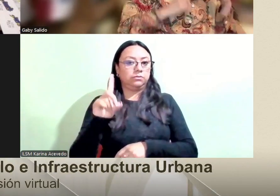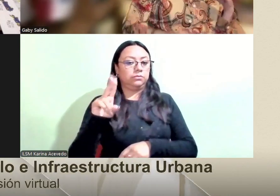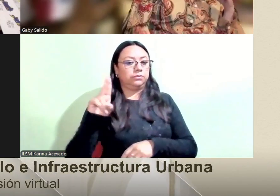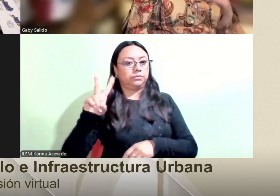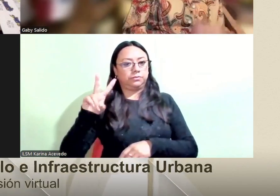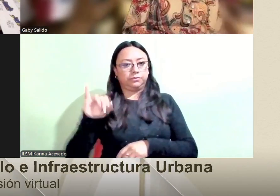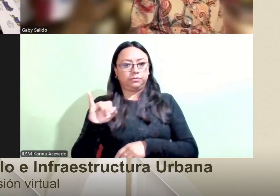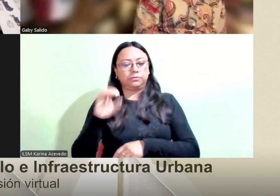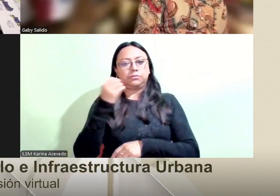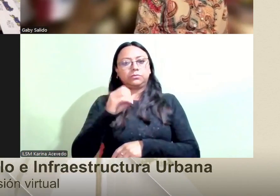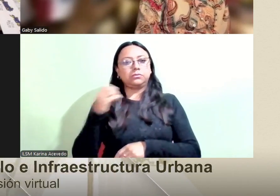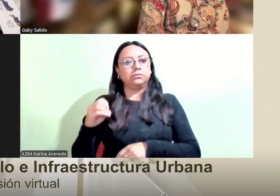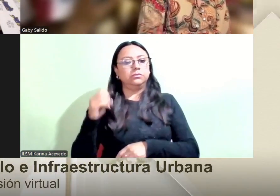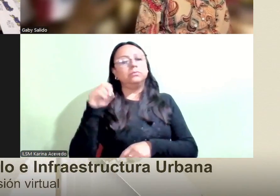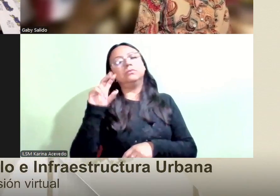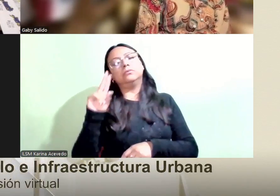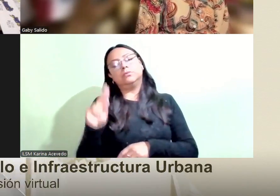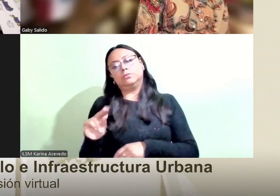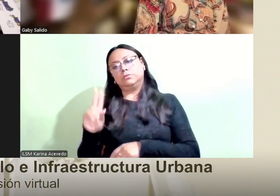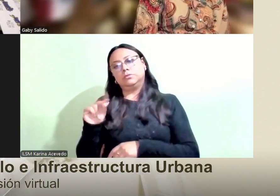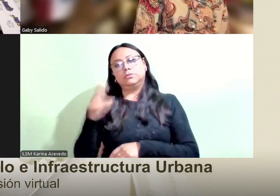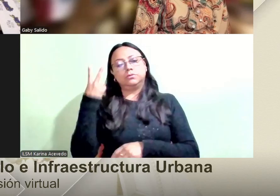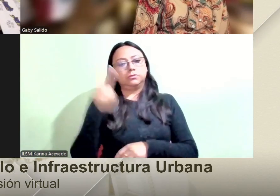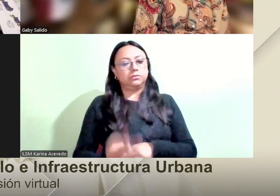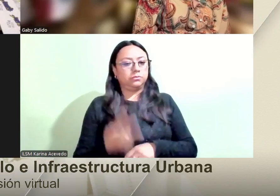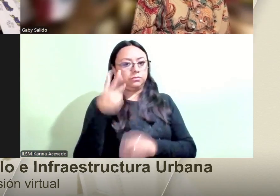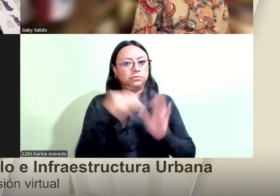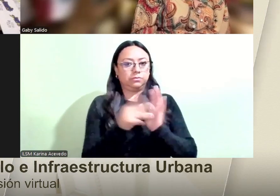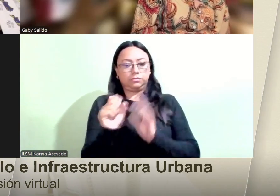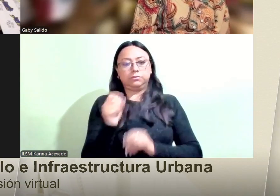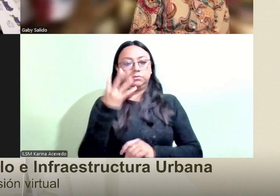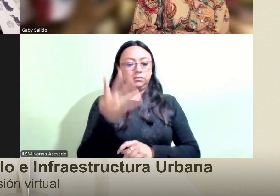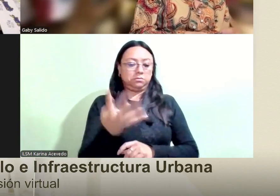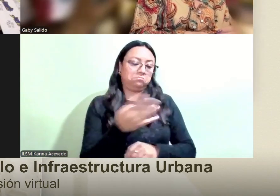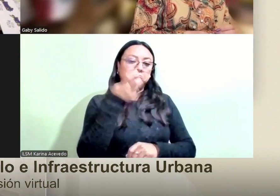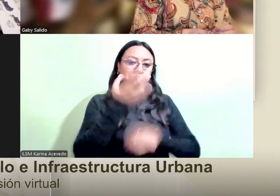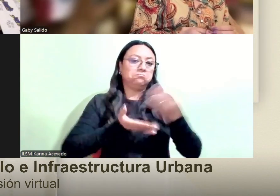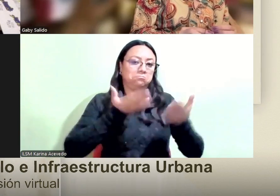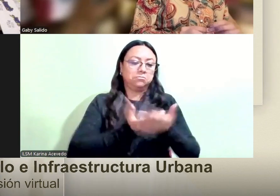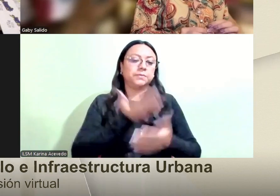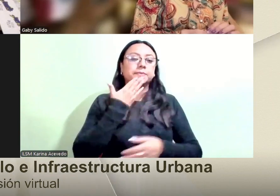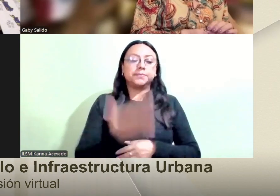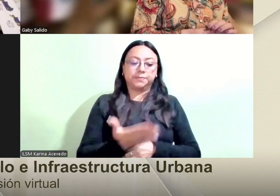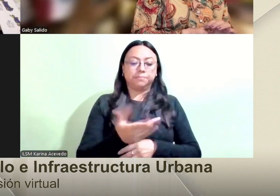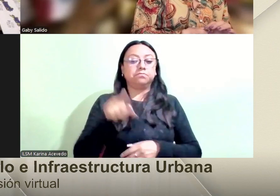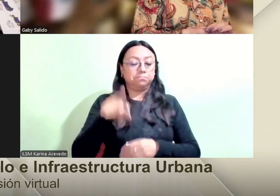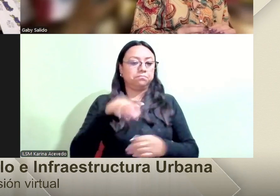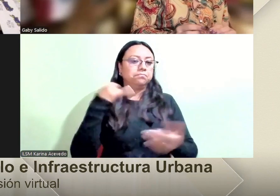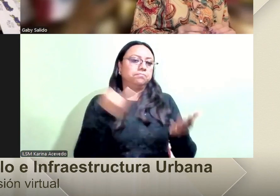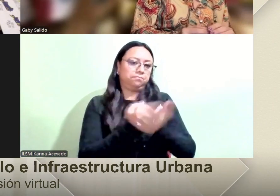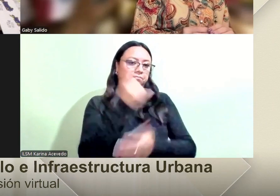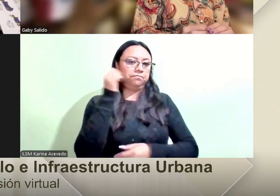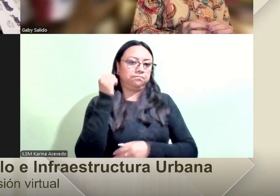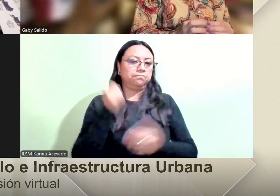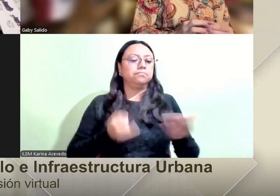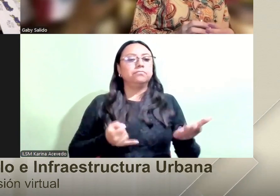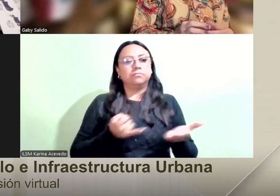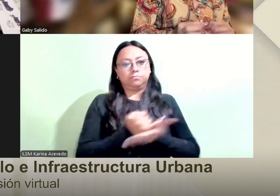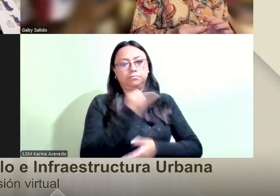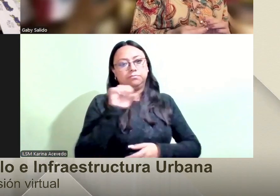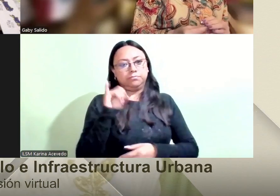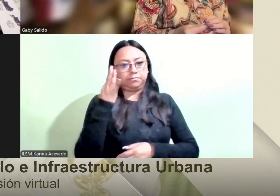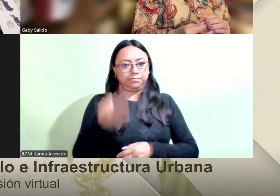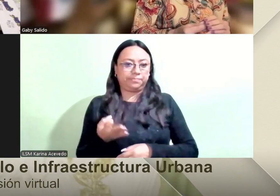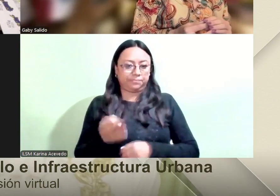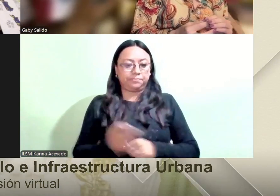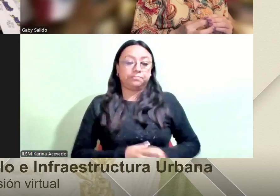0082-2024, precisó que la propuesta se considera viable, emitiendo opinión técnica favorable en materia de conservación patrimonial. Por otro lado,